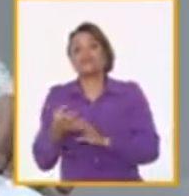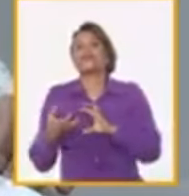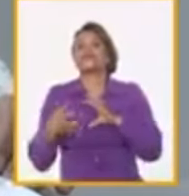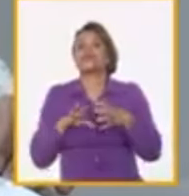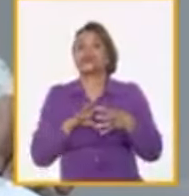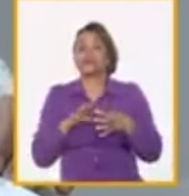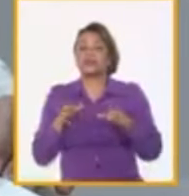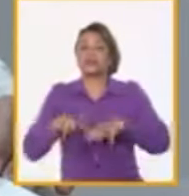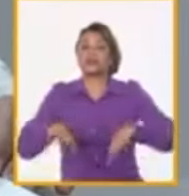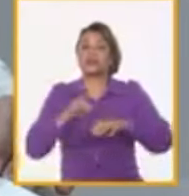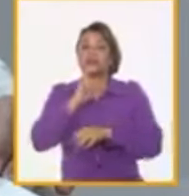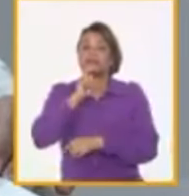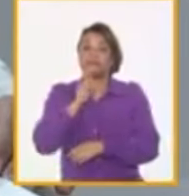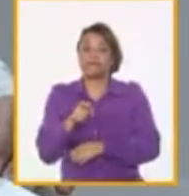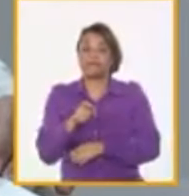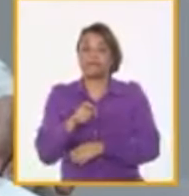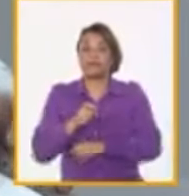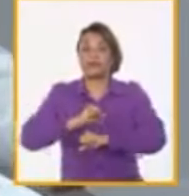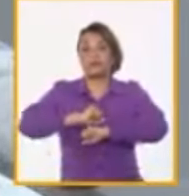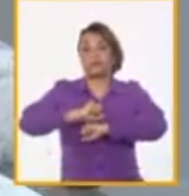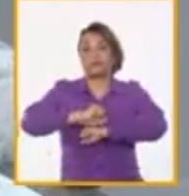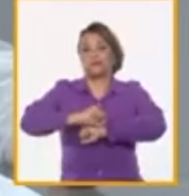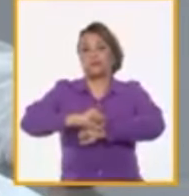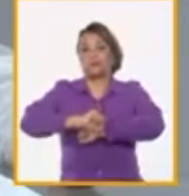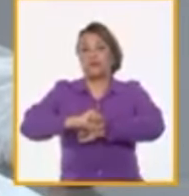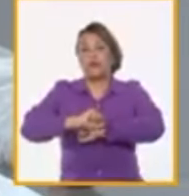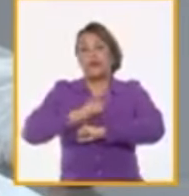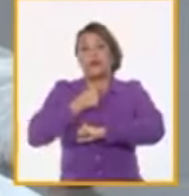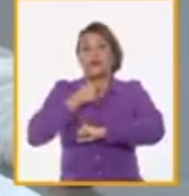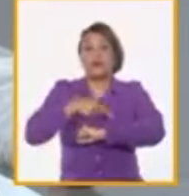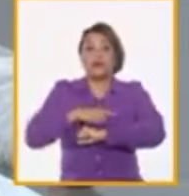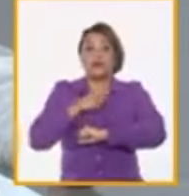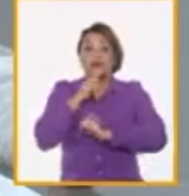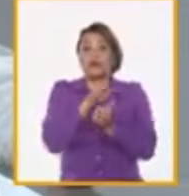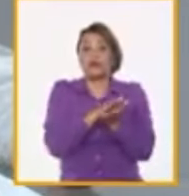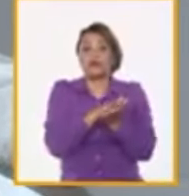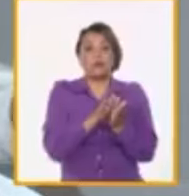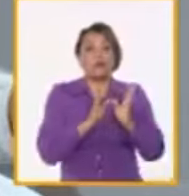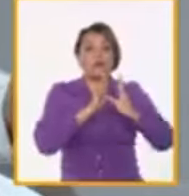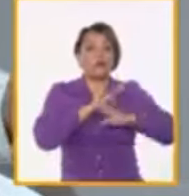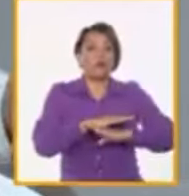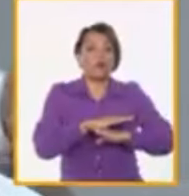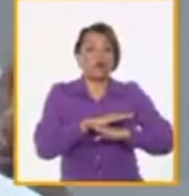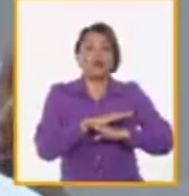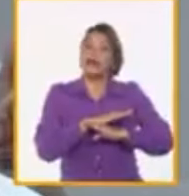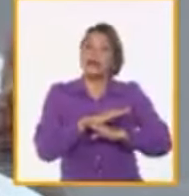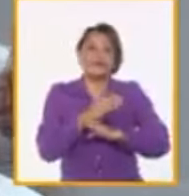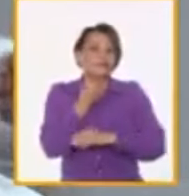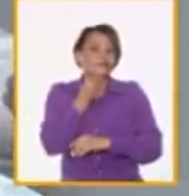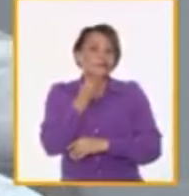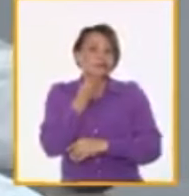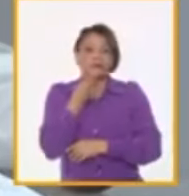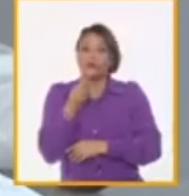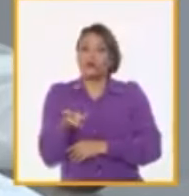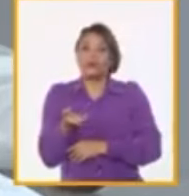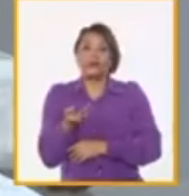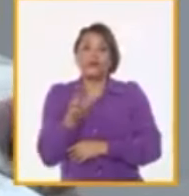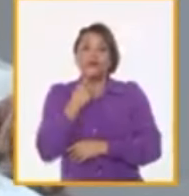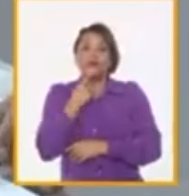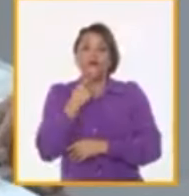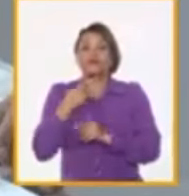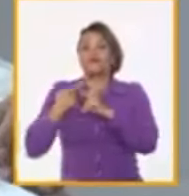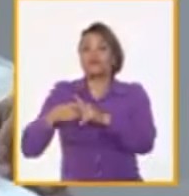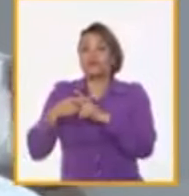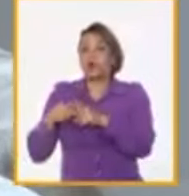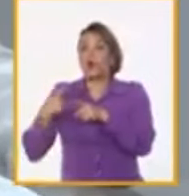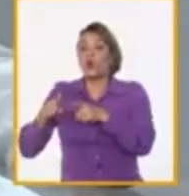situación de los equipos de bombeo, porque al no tener reserva es imposible poderle dar mantenimiento a